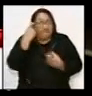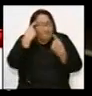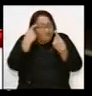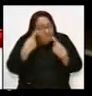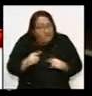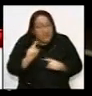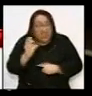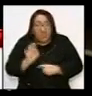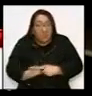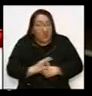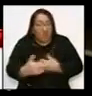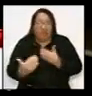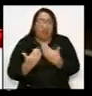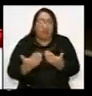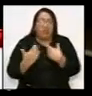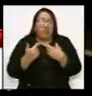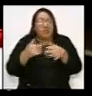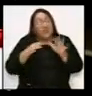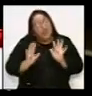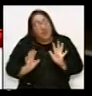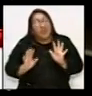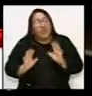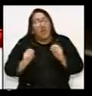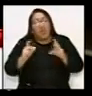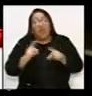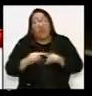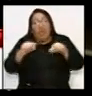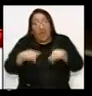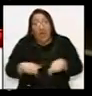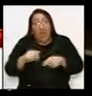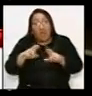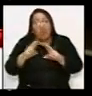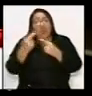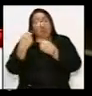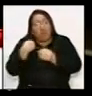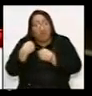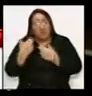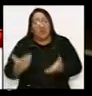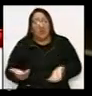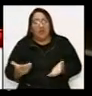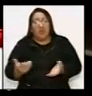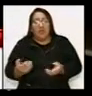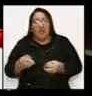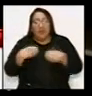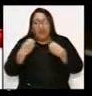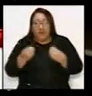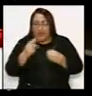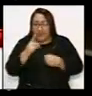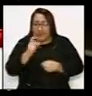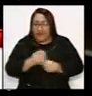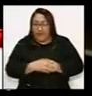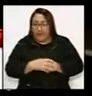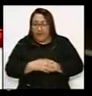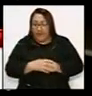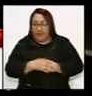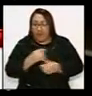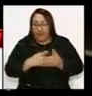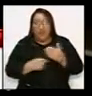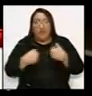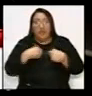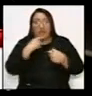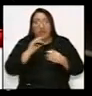no el mismo pensamiento, aquí hay un responsable porque una persona que debía